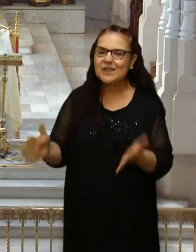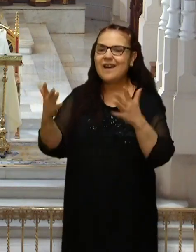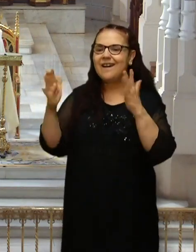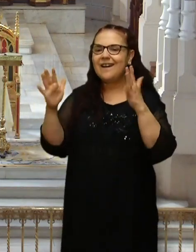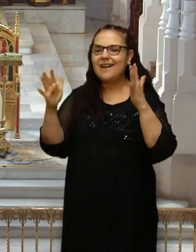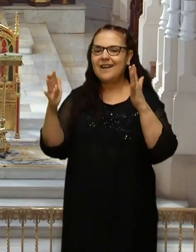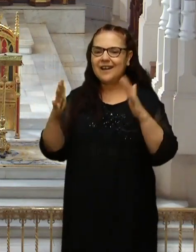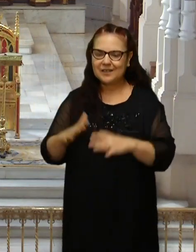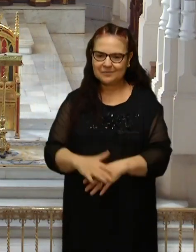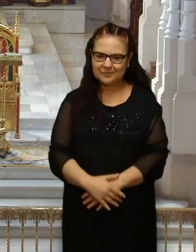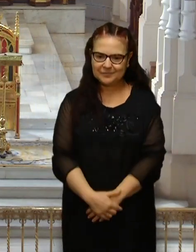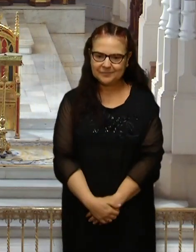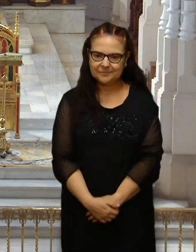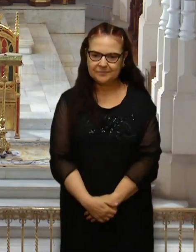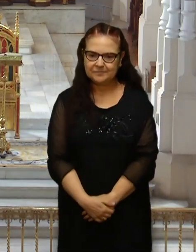aleluya.